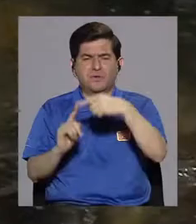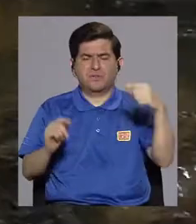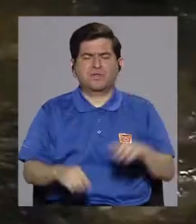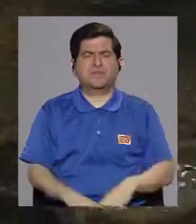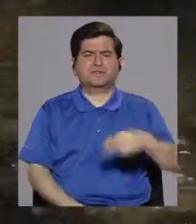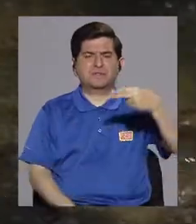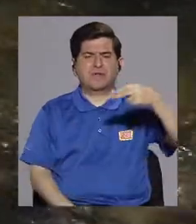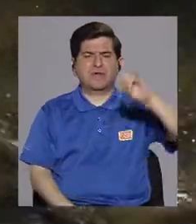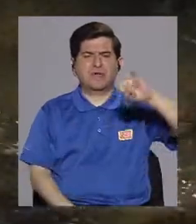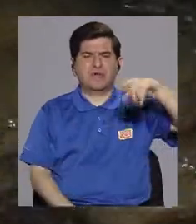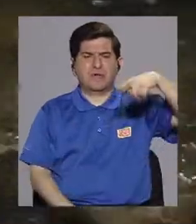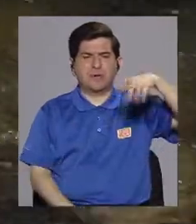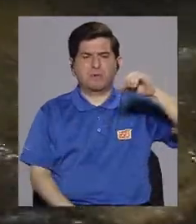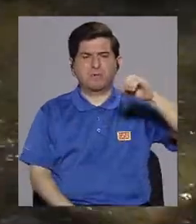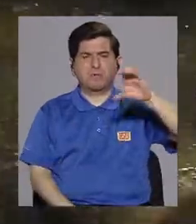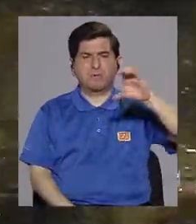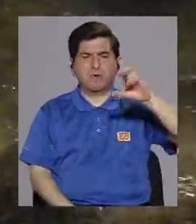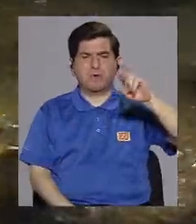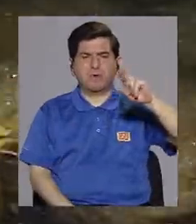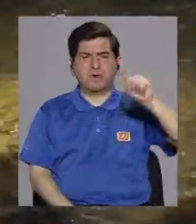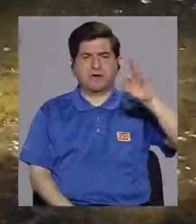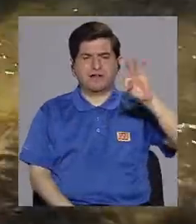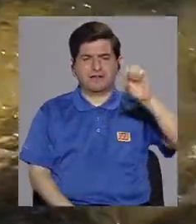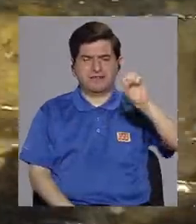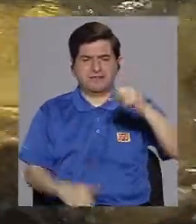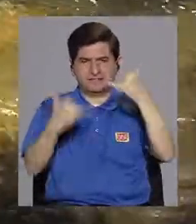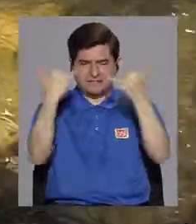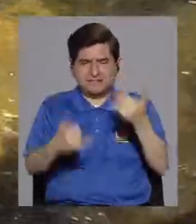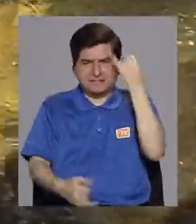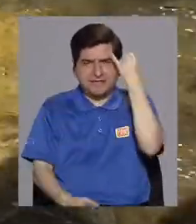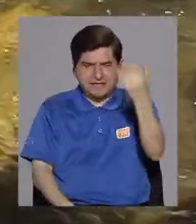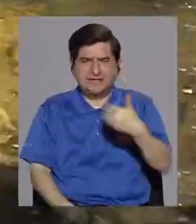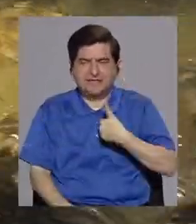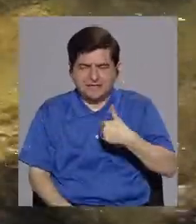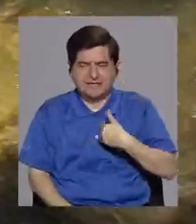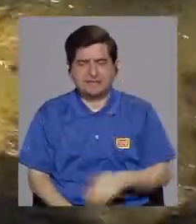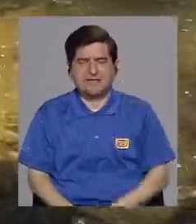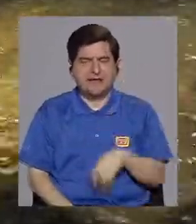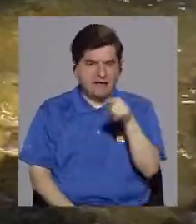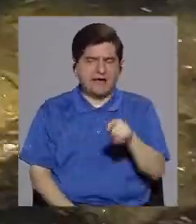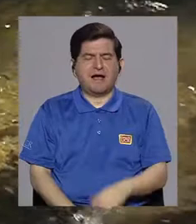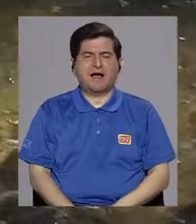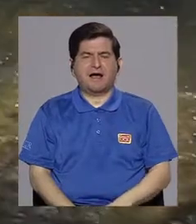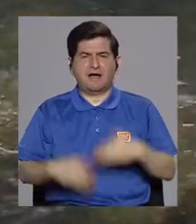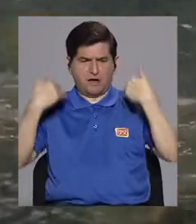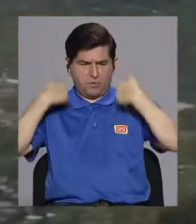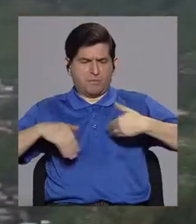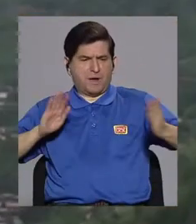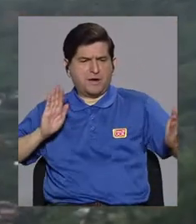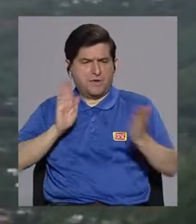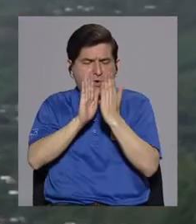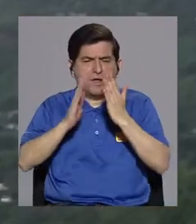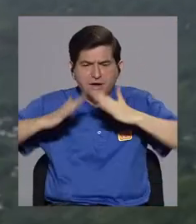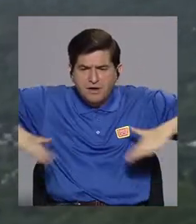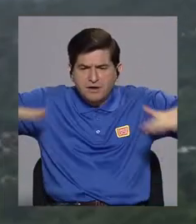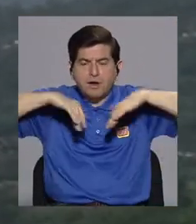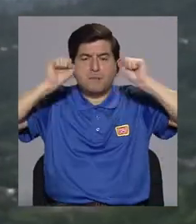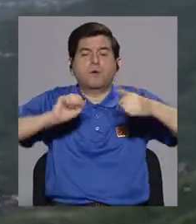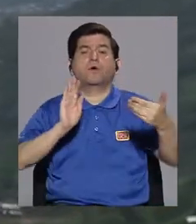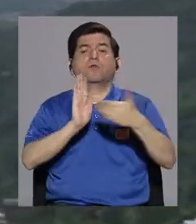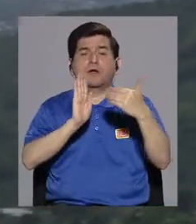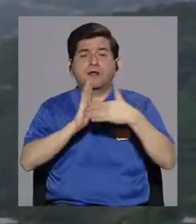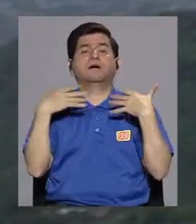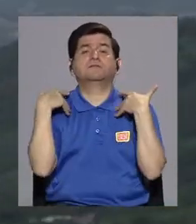Hipócrates, incluso antes de nuestra era, ya se tenía noción de cómo la exposición del ser humano a ciertos ambientes